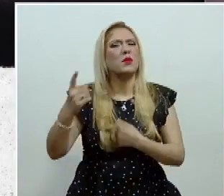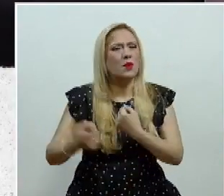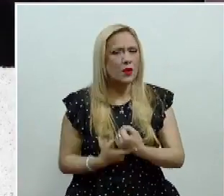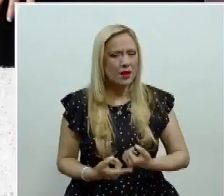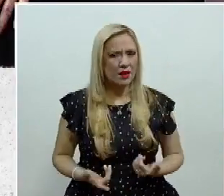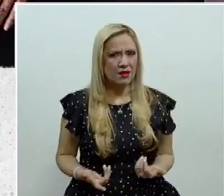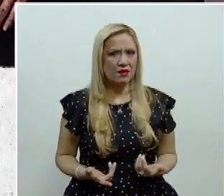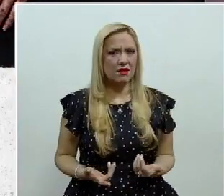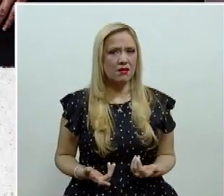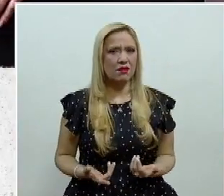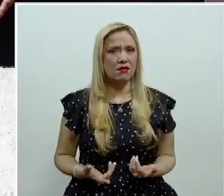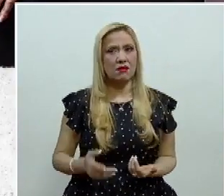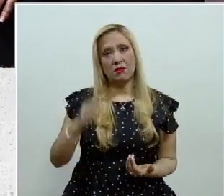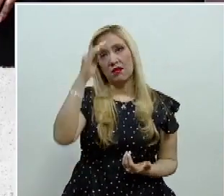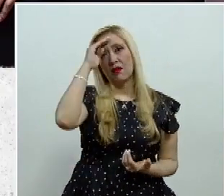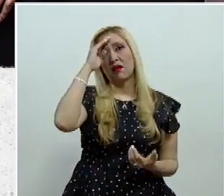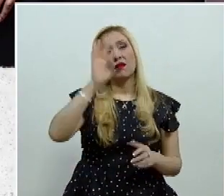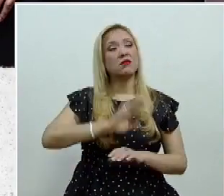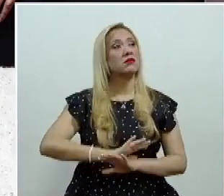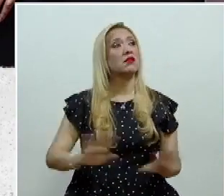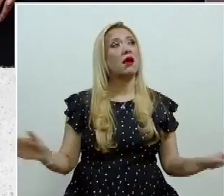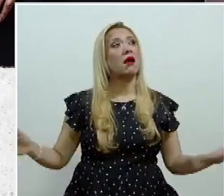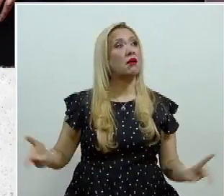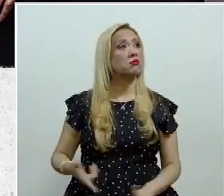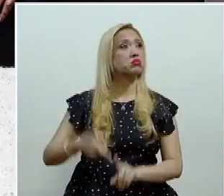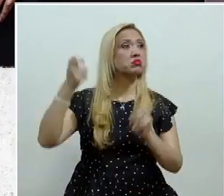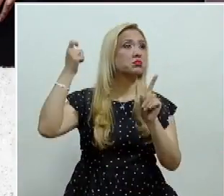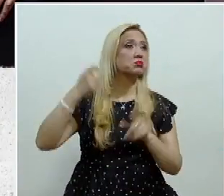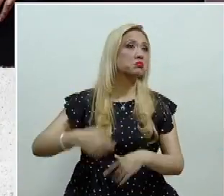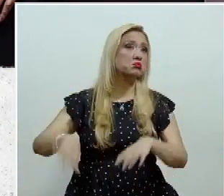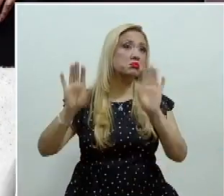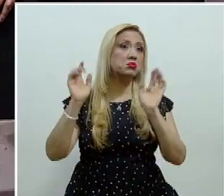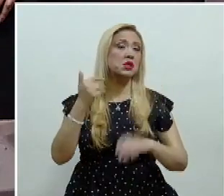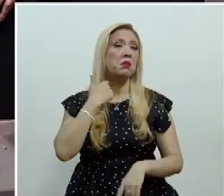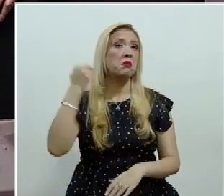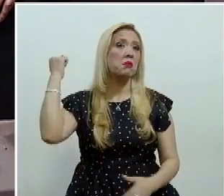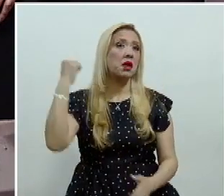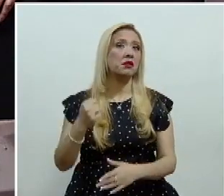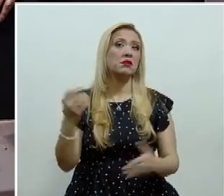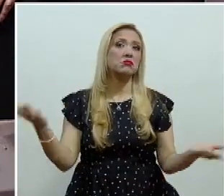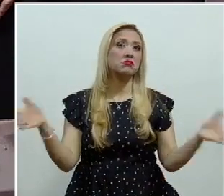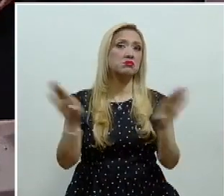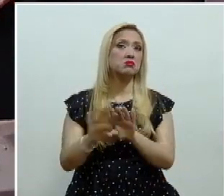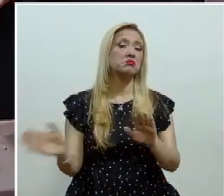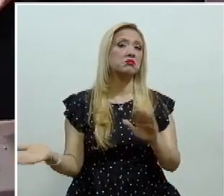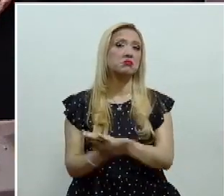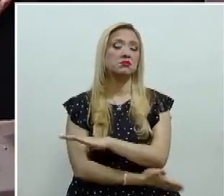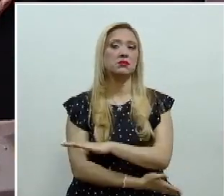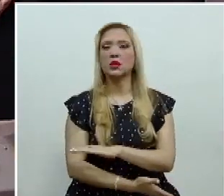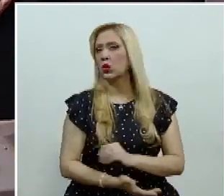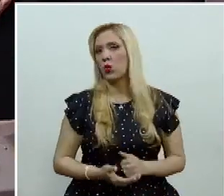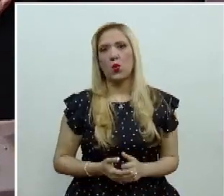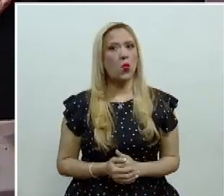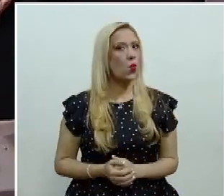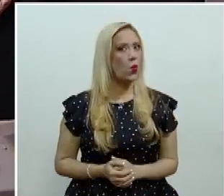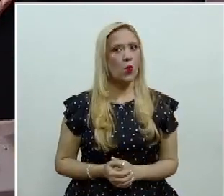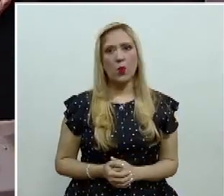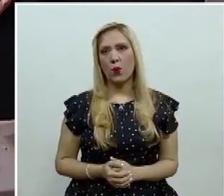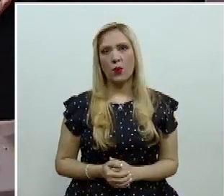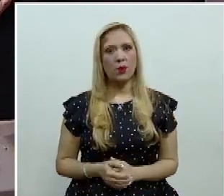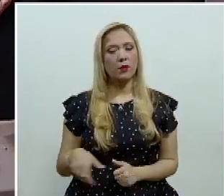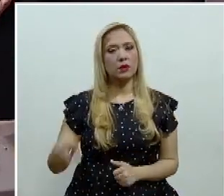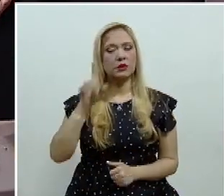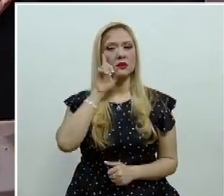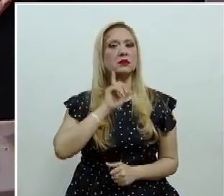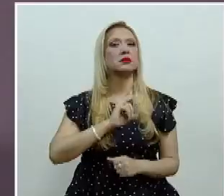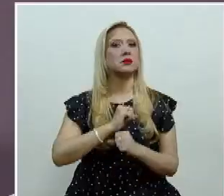No dar por sentado que simplemente fue un asesinato y vámonos, se cierra el caso, sino estar con esa perspectiva de